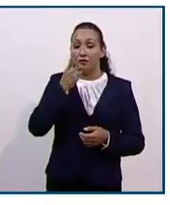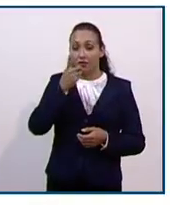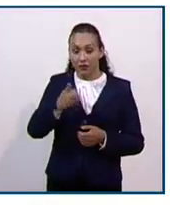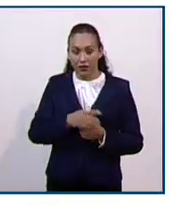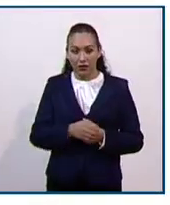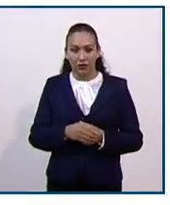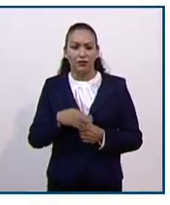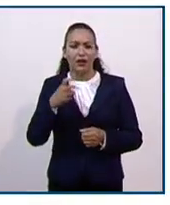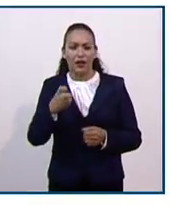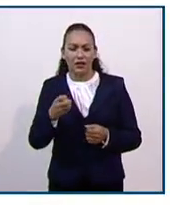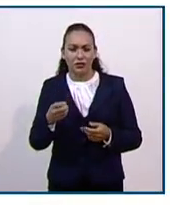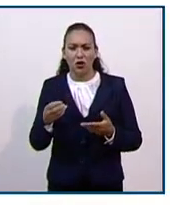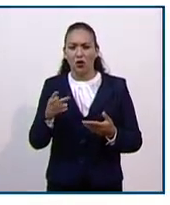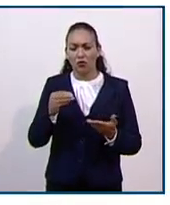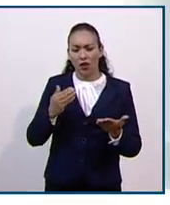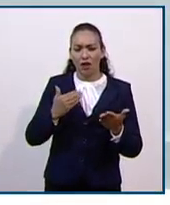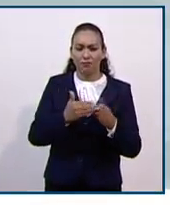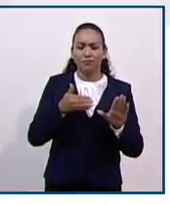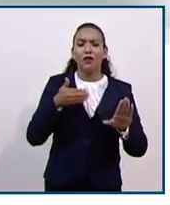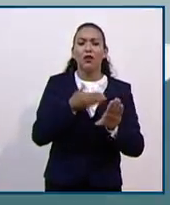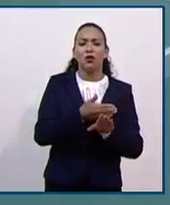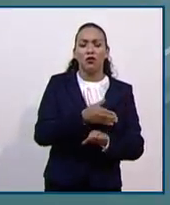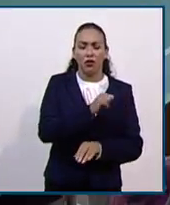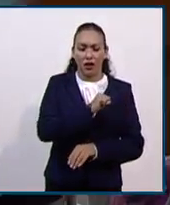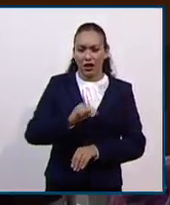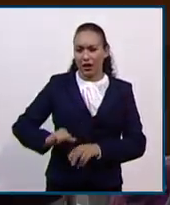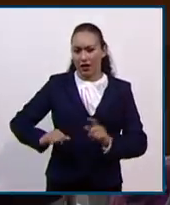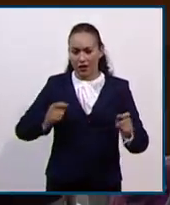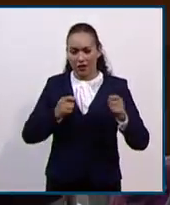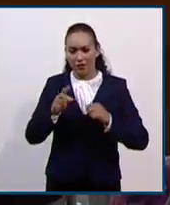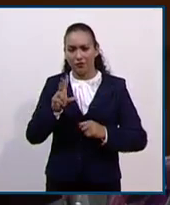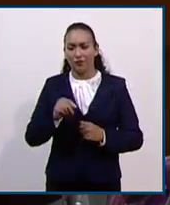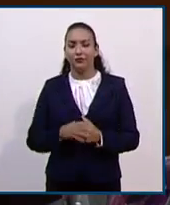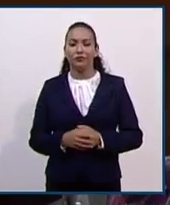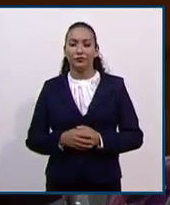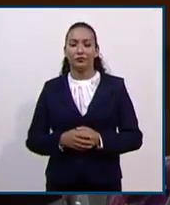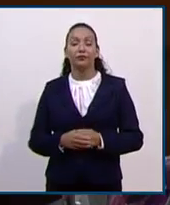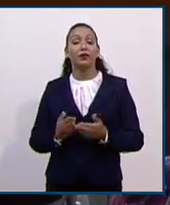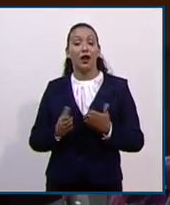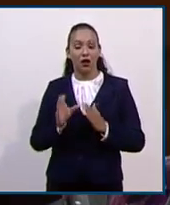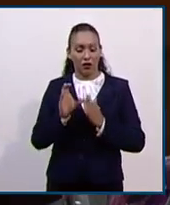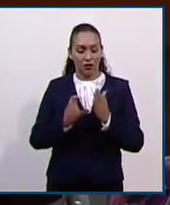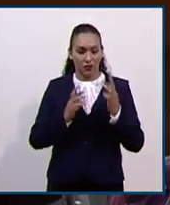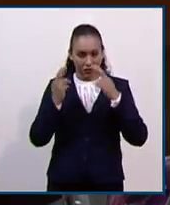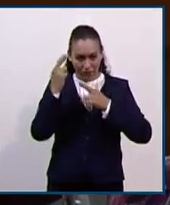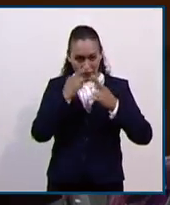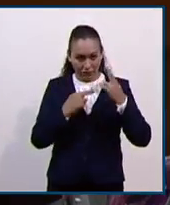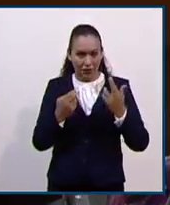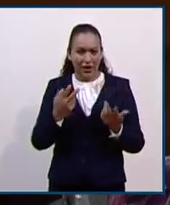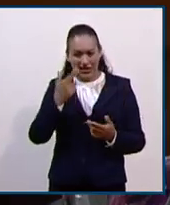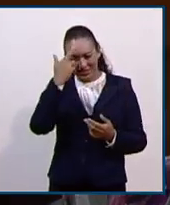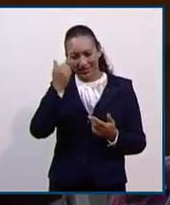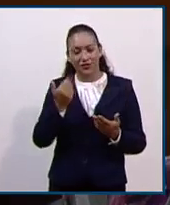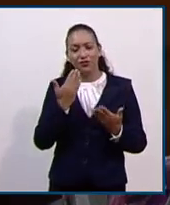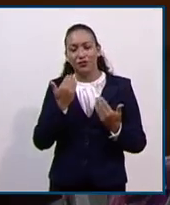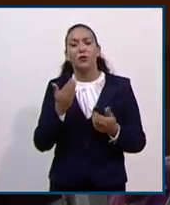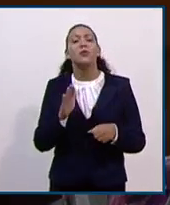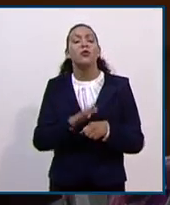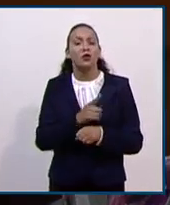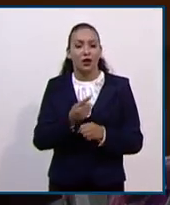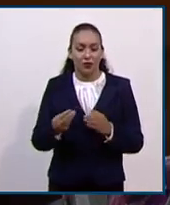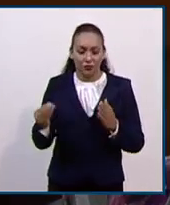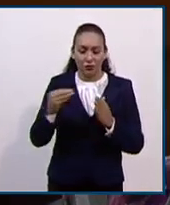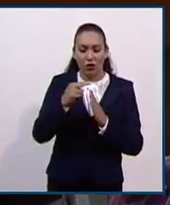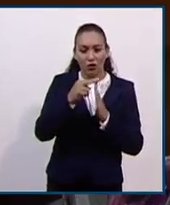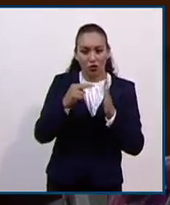no invaden la autonomía de las alcaldías. La controversia constitucional es infundada, pues las normas